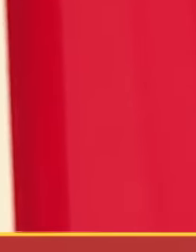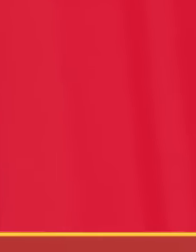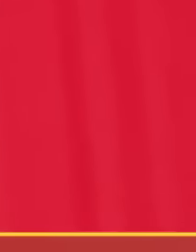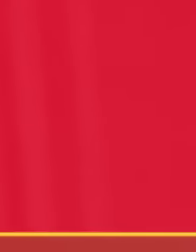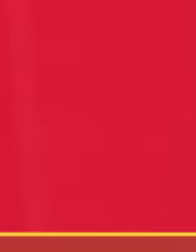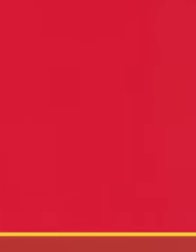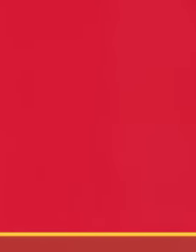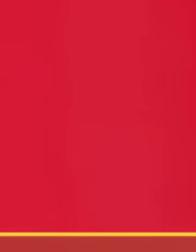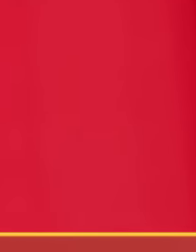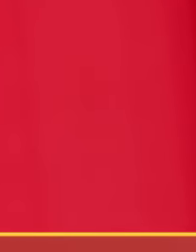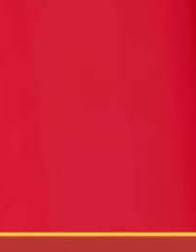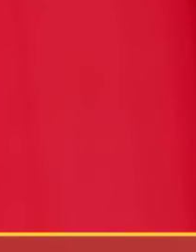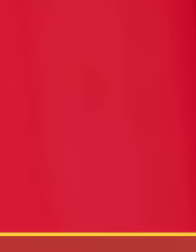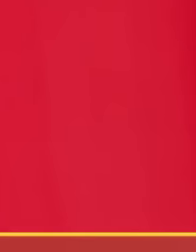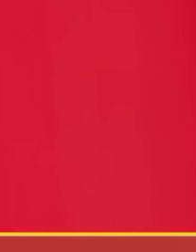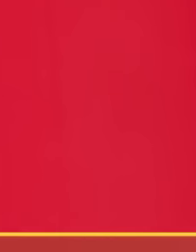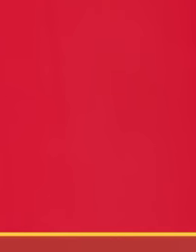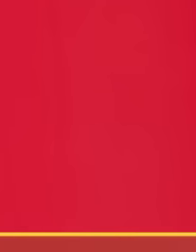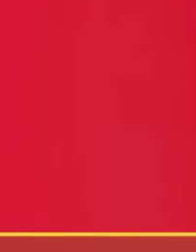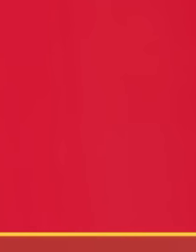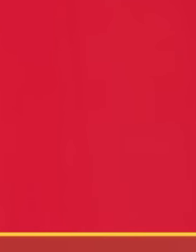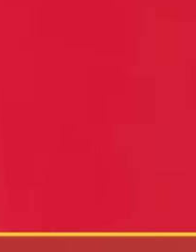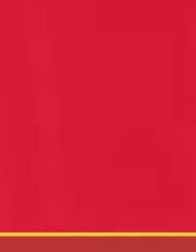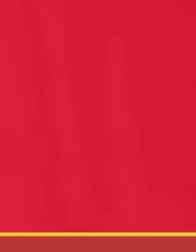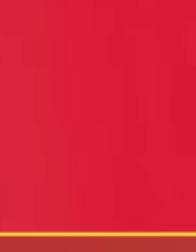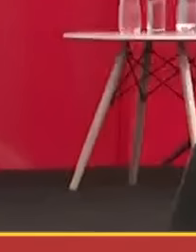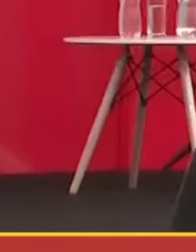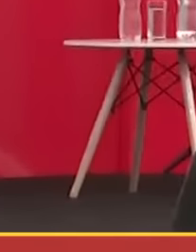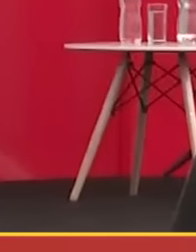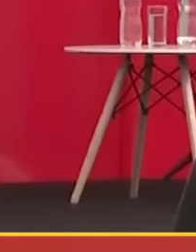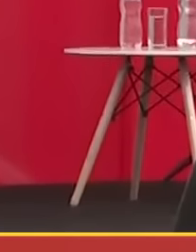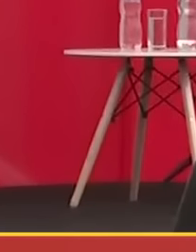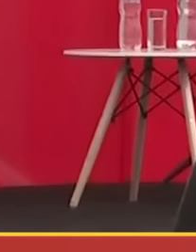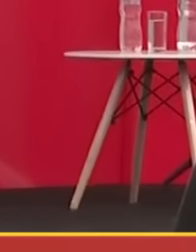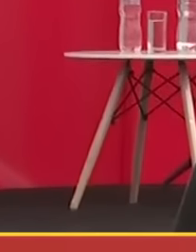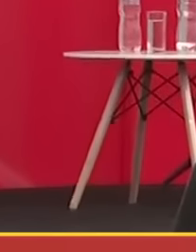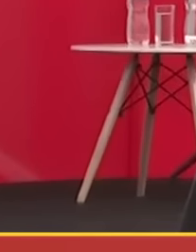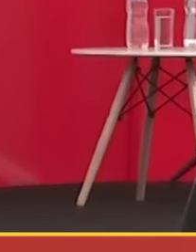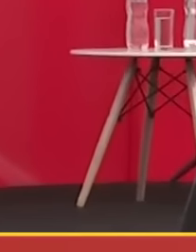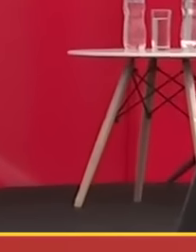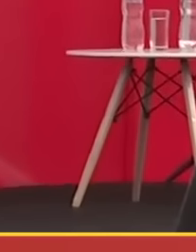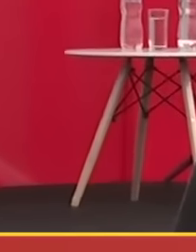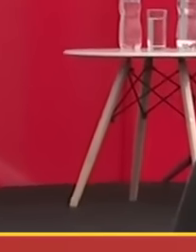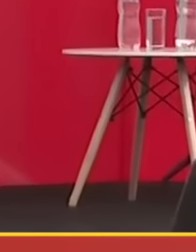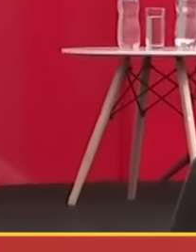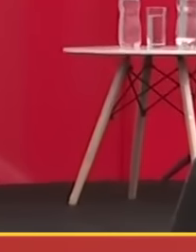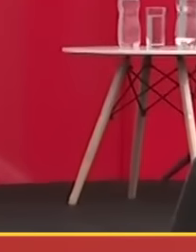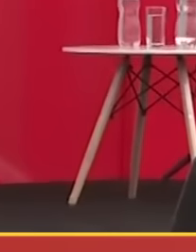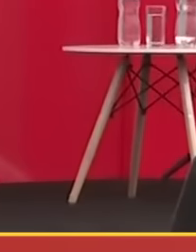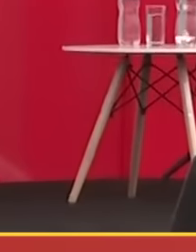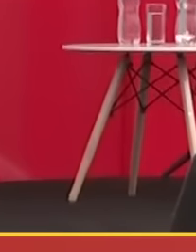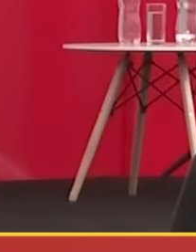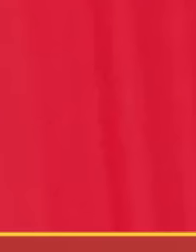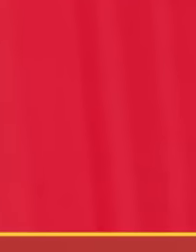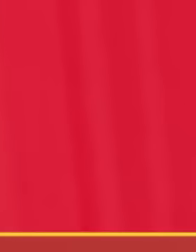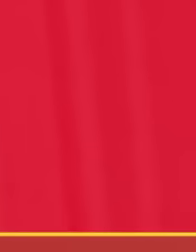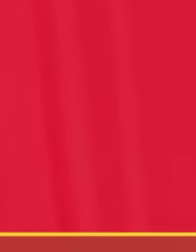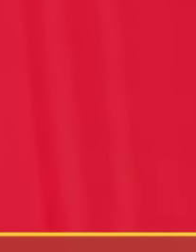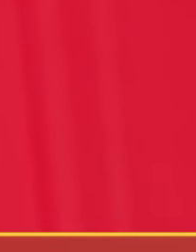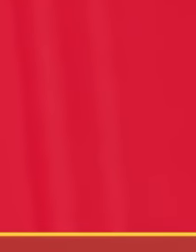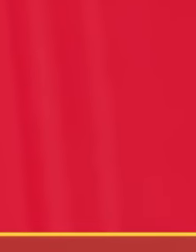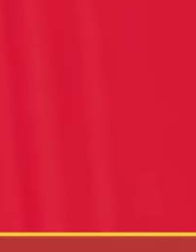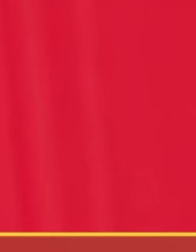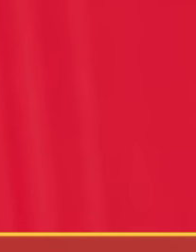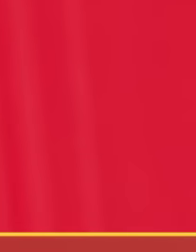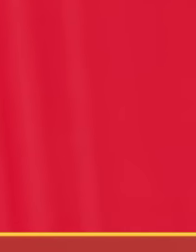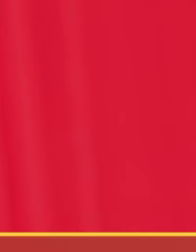Muchísimas gracias a todos ustedes. Gracias a todo el pueblo peruano. Y lo más importante,